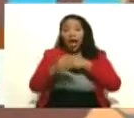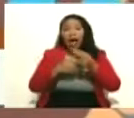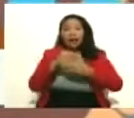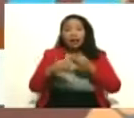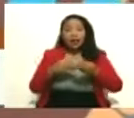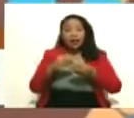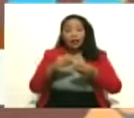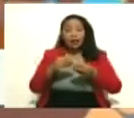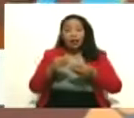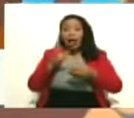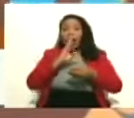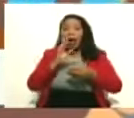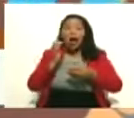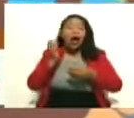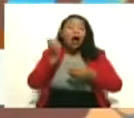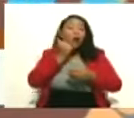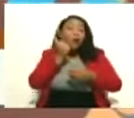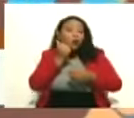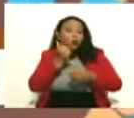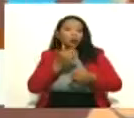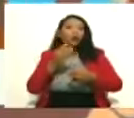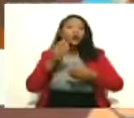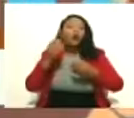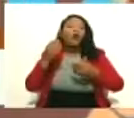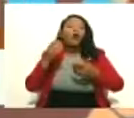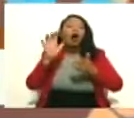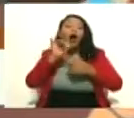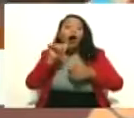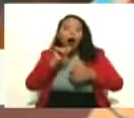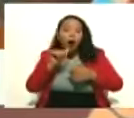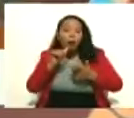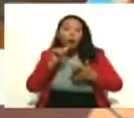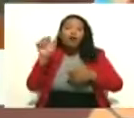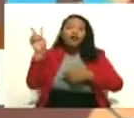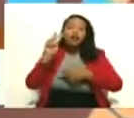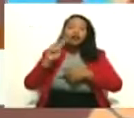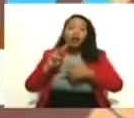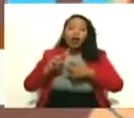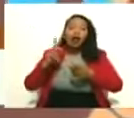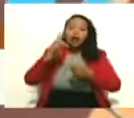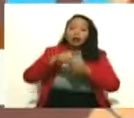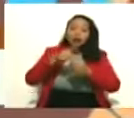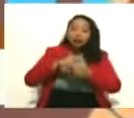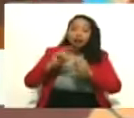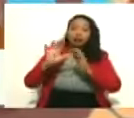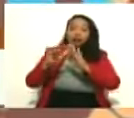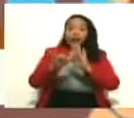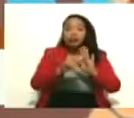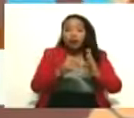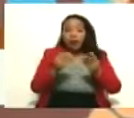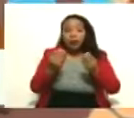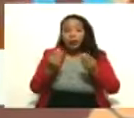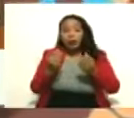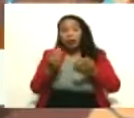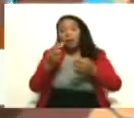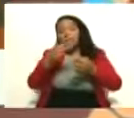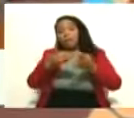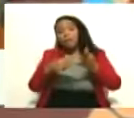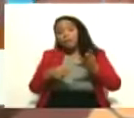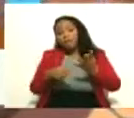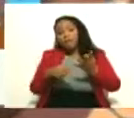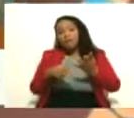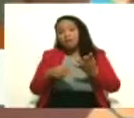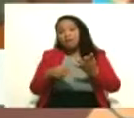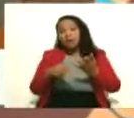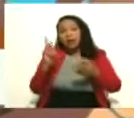en aguas no delimitadas. Quieren quitarnos nuestro mar y en aguas venezolanas. Ante esa ofensiva, la respuesta de Venezuela es